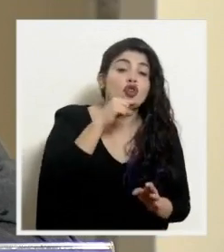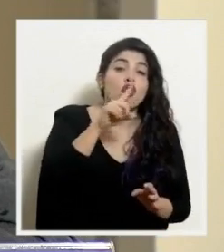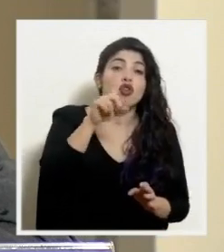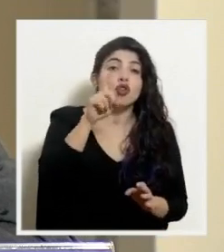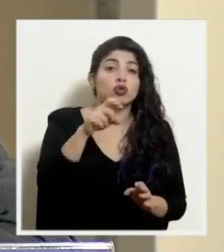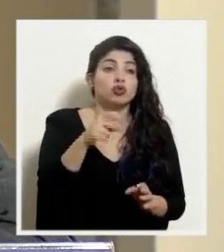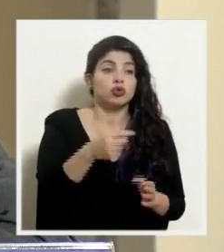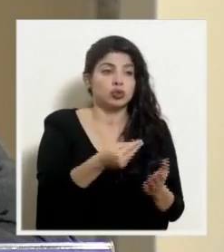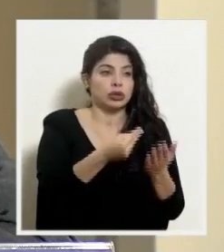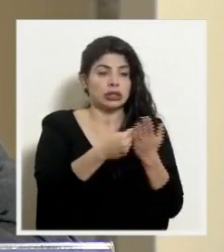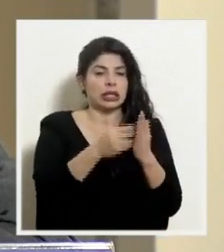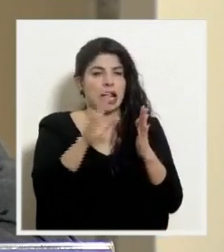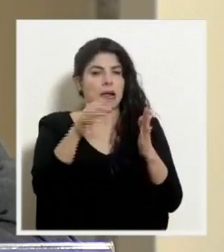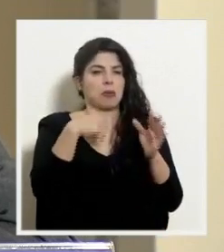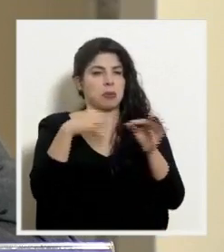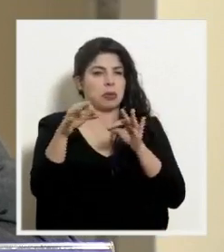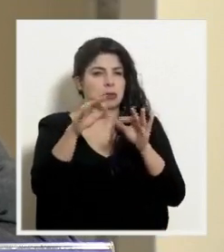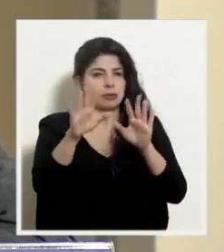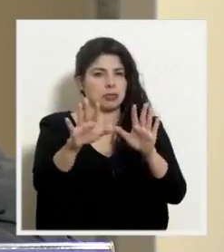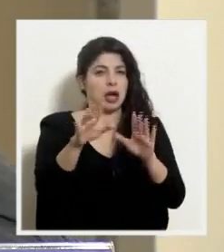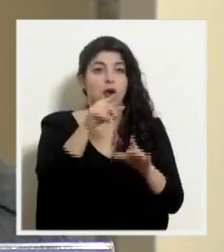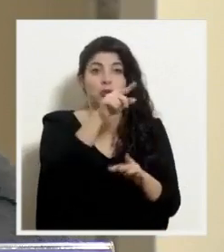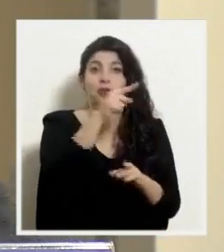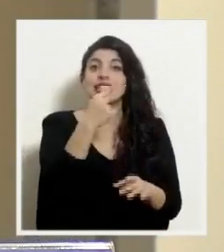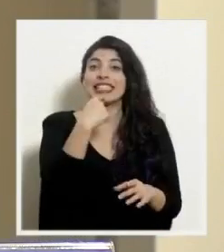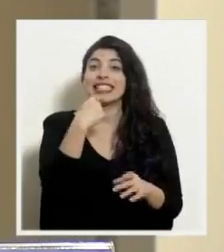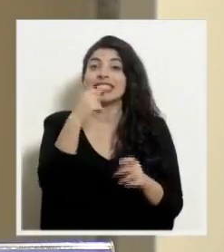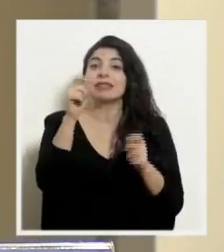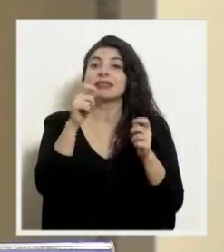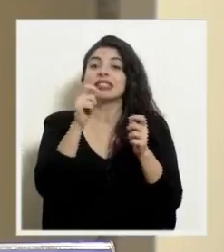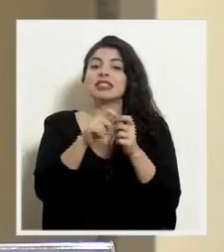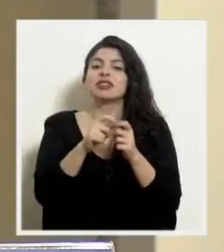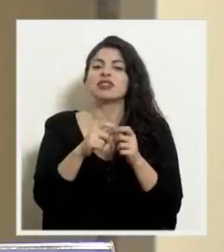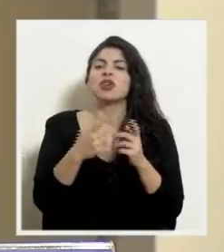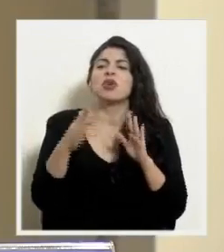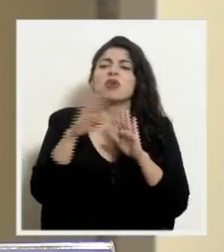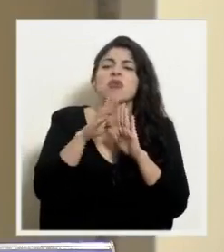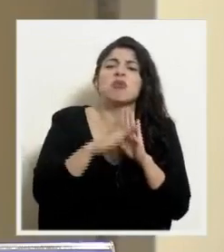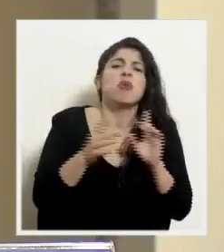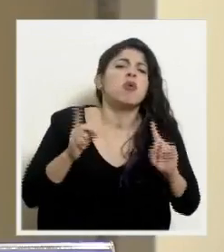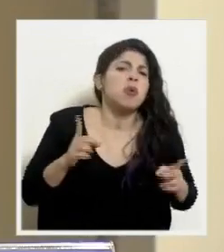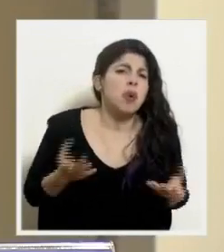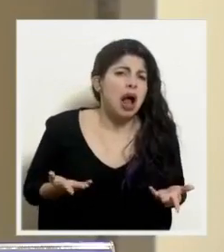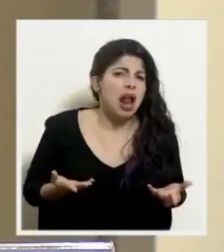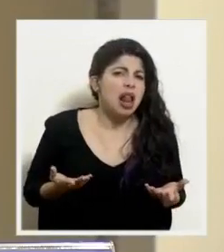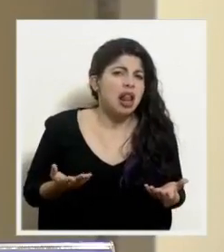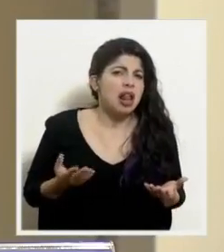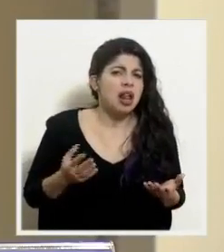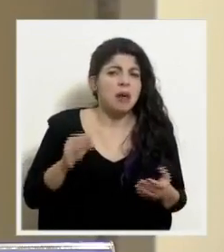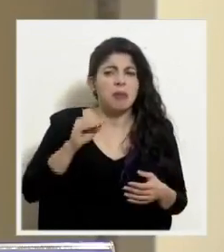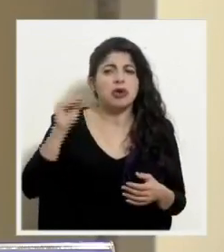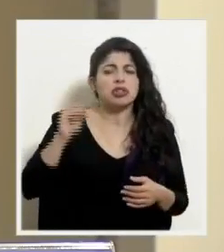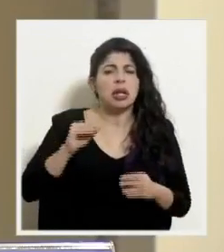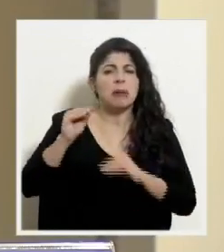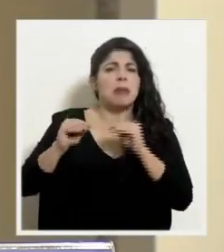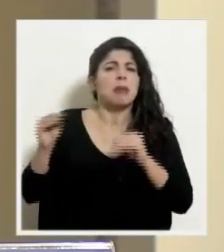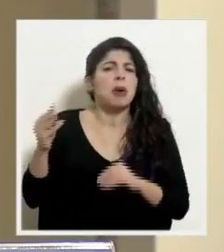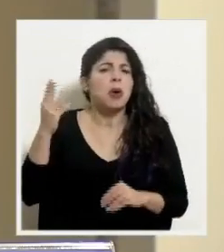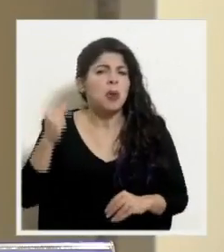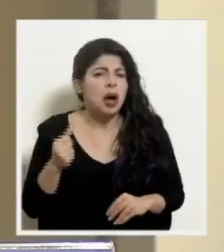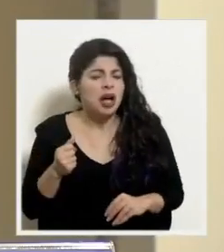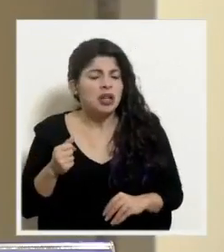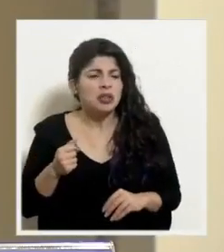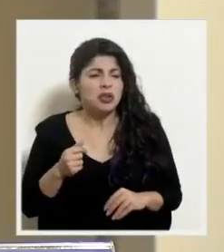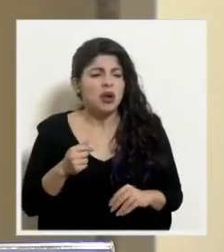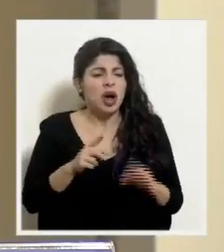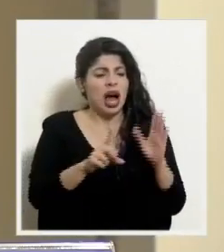específica. Yo quiero comentarle lo siguiente, y usted puntualizó, dijo cuáles son esas medidas, cómo lo vemos en términos de la tasa de contagio y qué implica